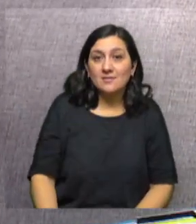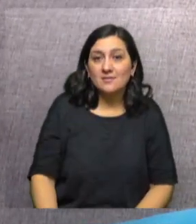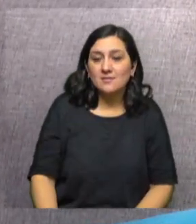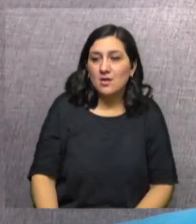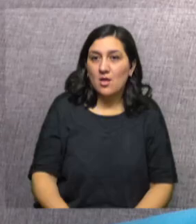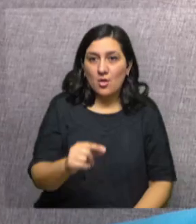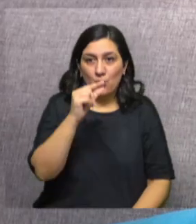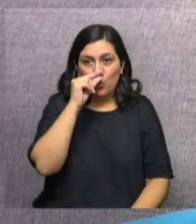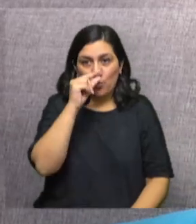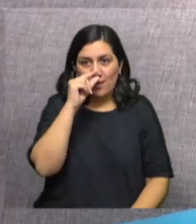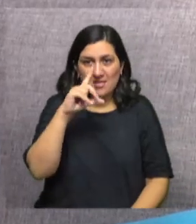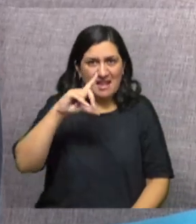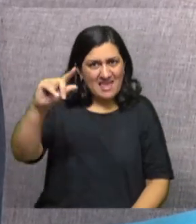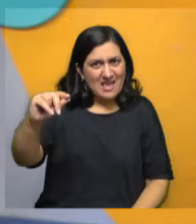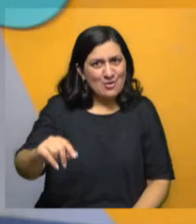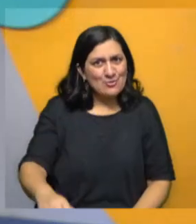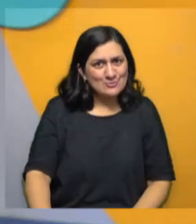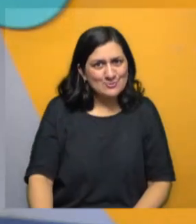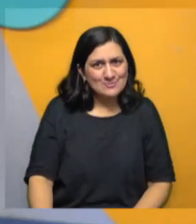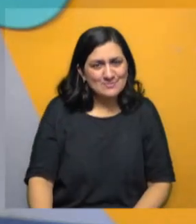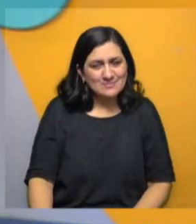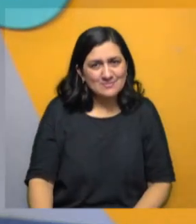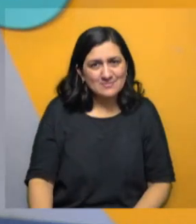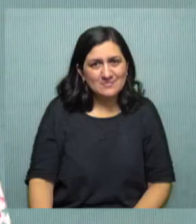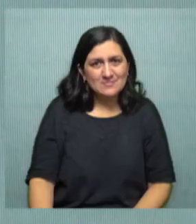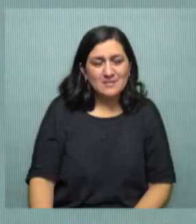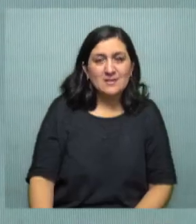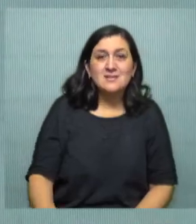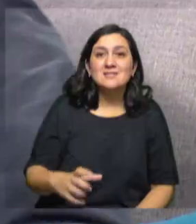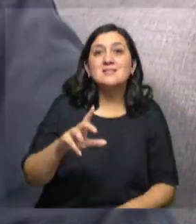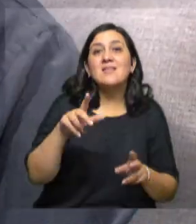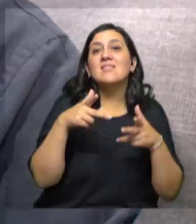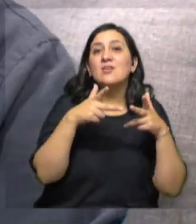Dubái, queda lejos. ¡Ah! ¿Y si te digo Astesiano?